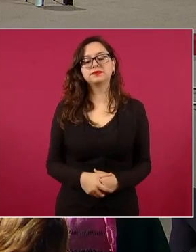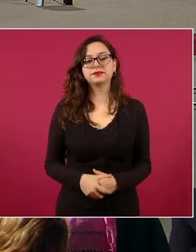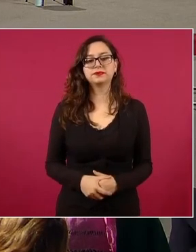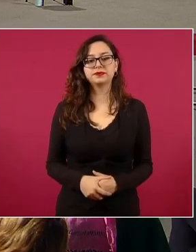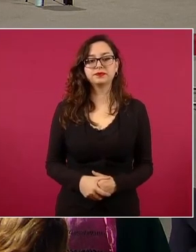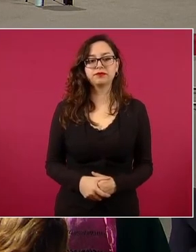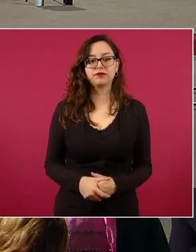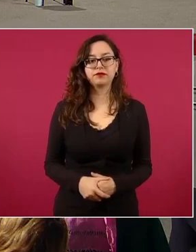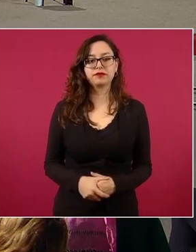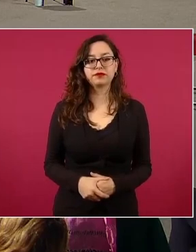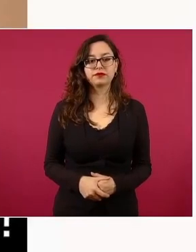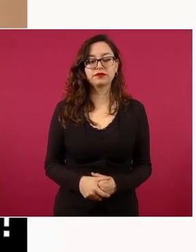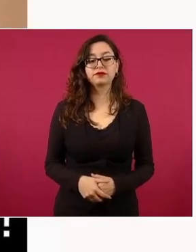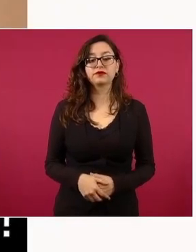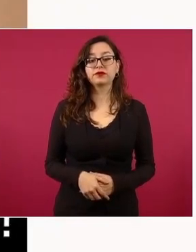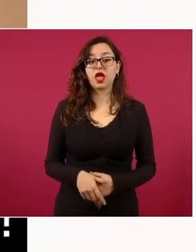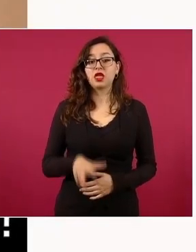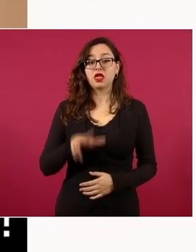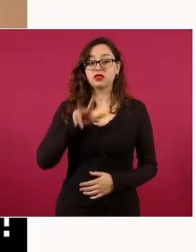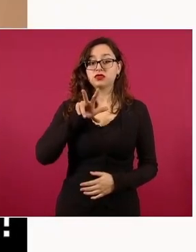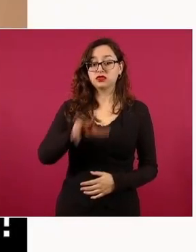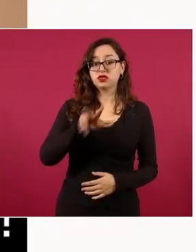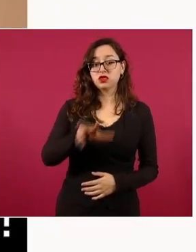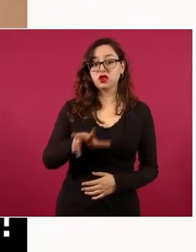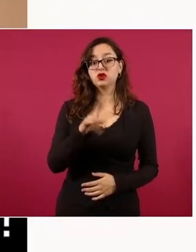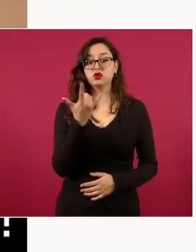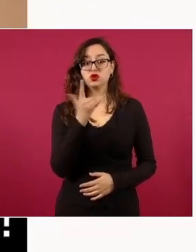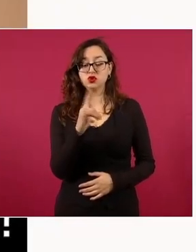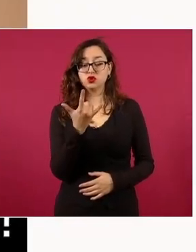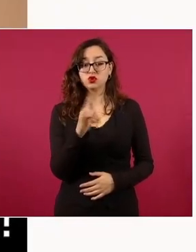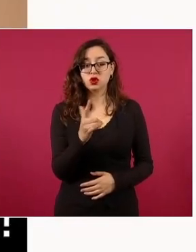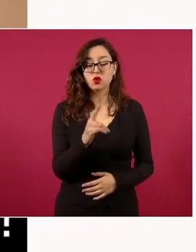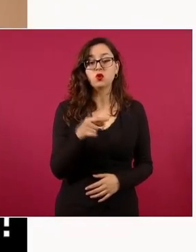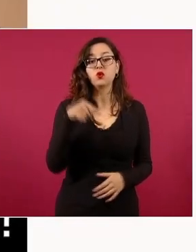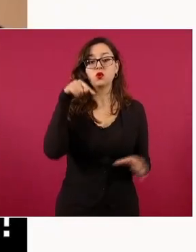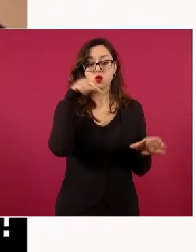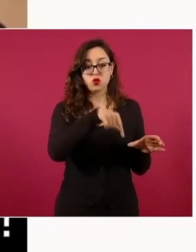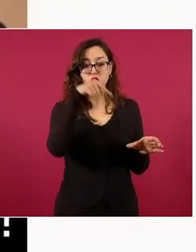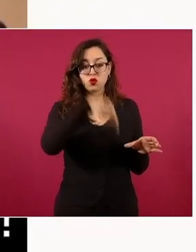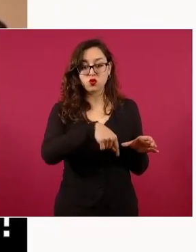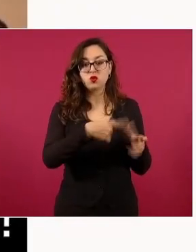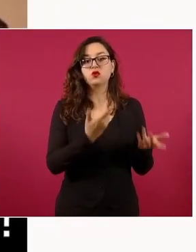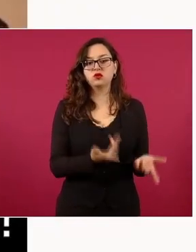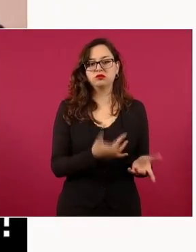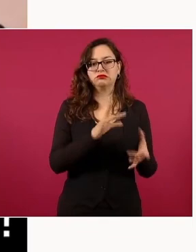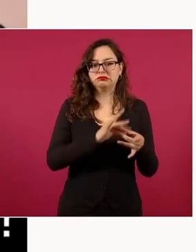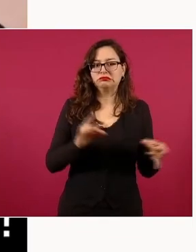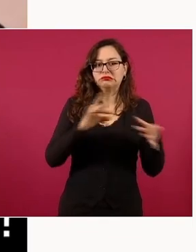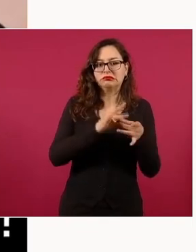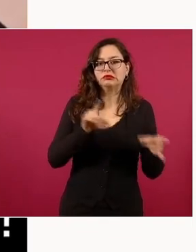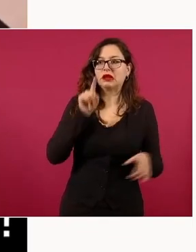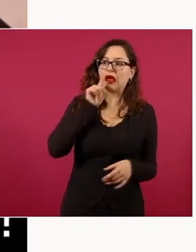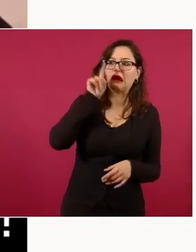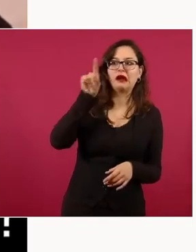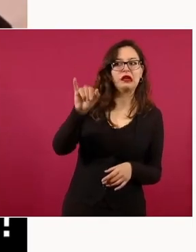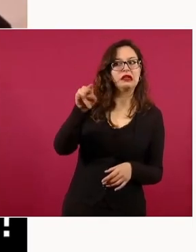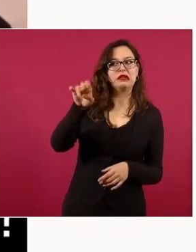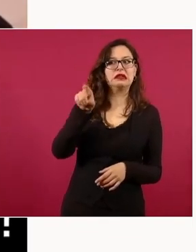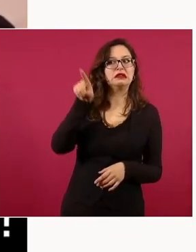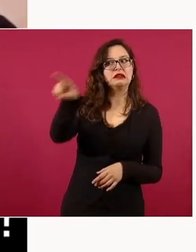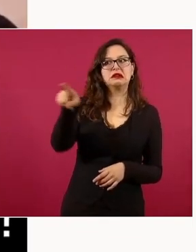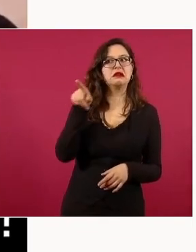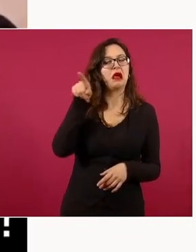Este 18 de julio, la agrupación argumentó que el INE sirve a intereses externos. Estamos ante una